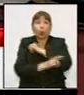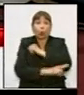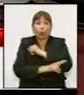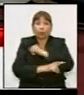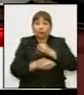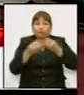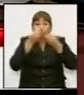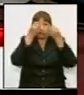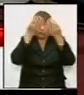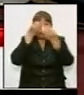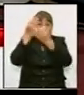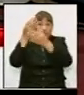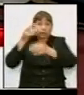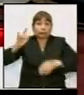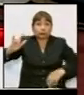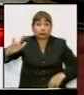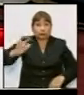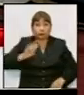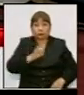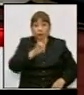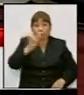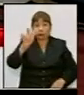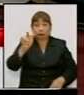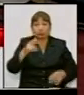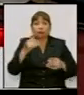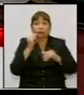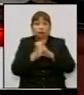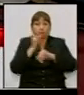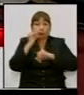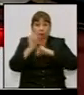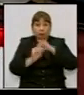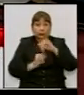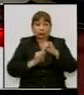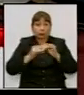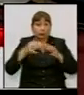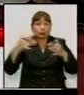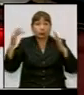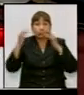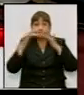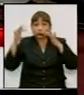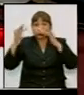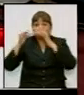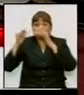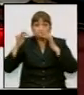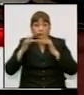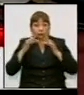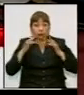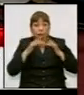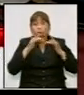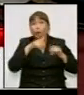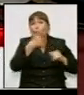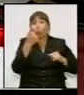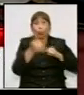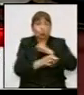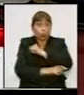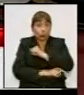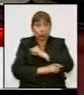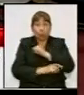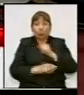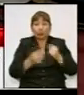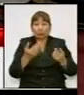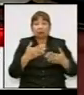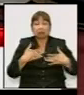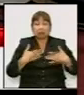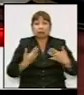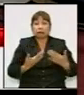e información de la Fuerza Aérea de acuerdo a estándares internacionales. Y la otra línea, señor congresista, puede albergar